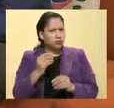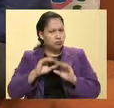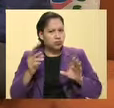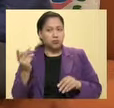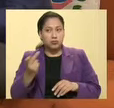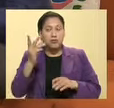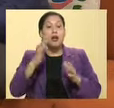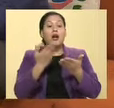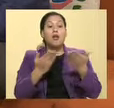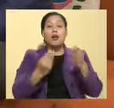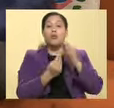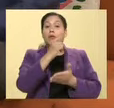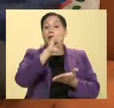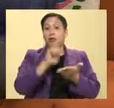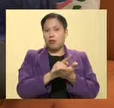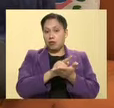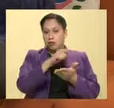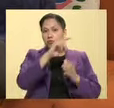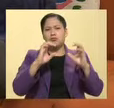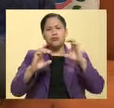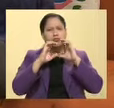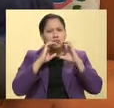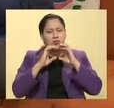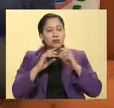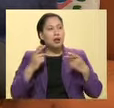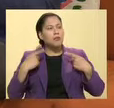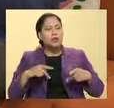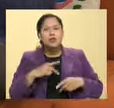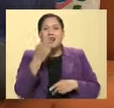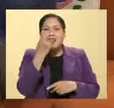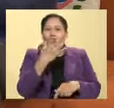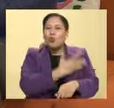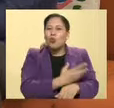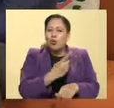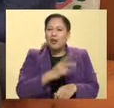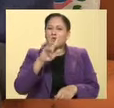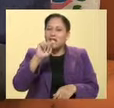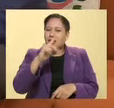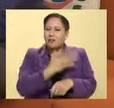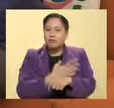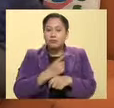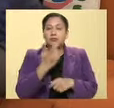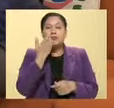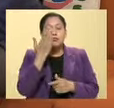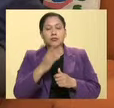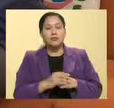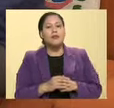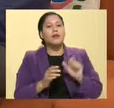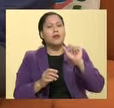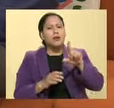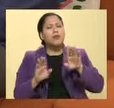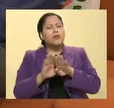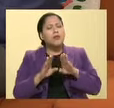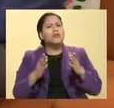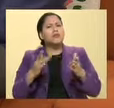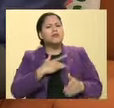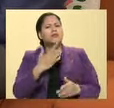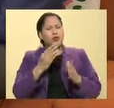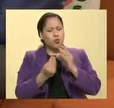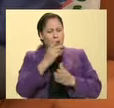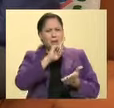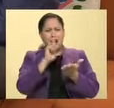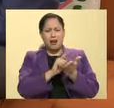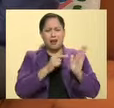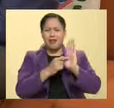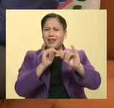de telecomunicaciones, pues va en ese sentido. Entonces yo creo que la gente lo que quiere es eso, ¿cómo ves frescura. ¿Cómo ves justamente la nueva ley